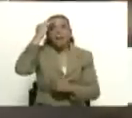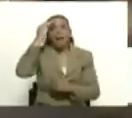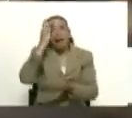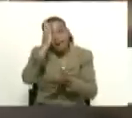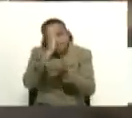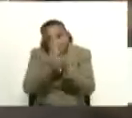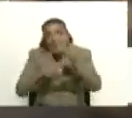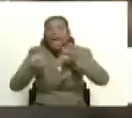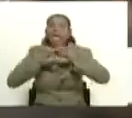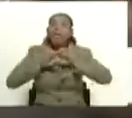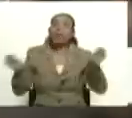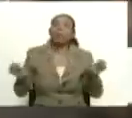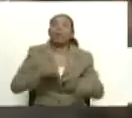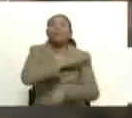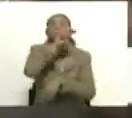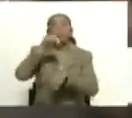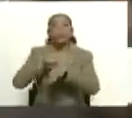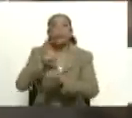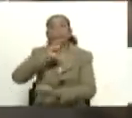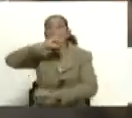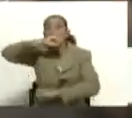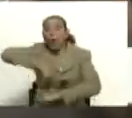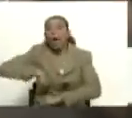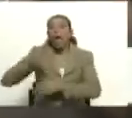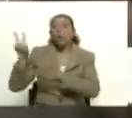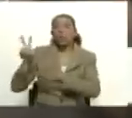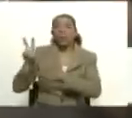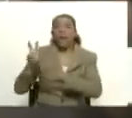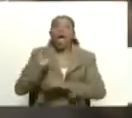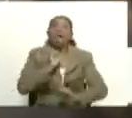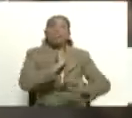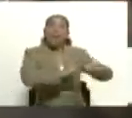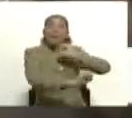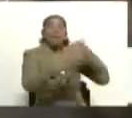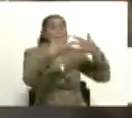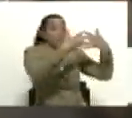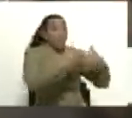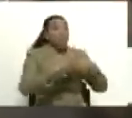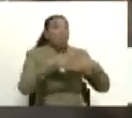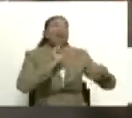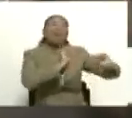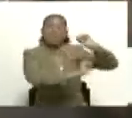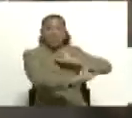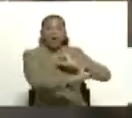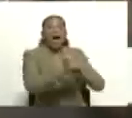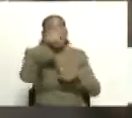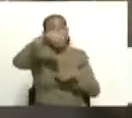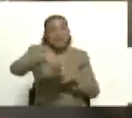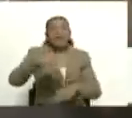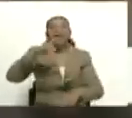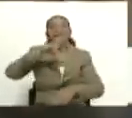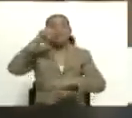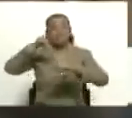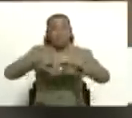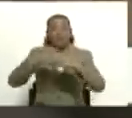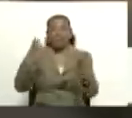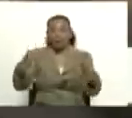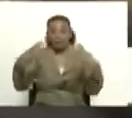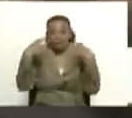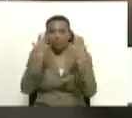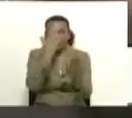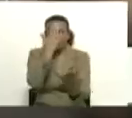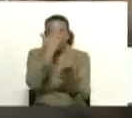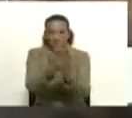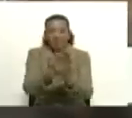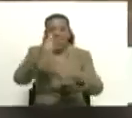prudente, nacionalista, antinacionalista, antiimperialista, es la que aquí está sentada, la que acá